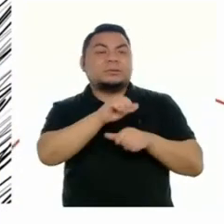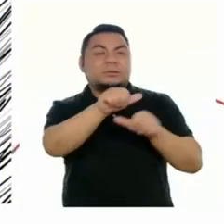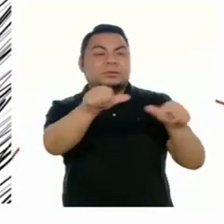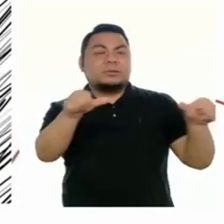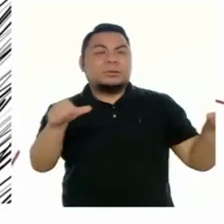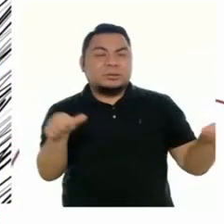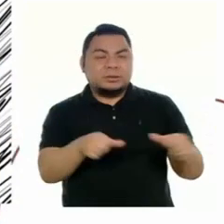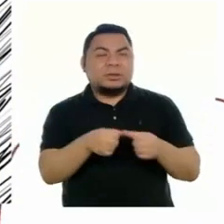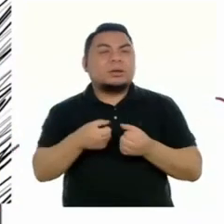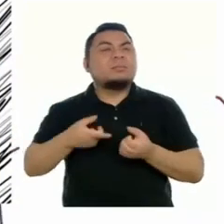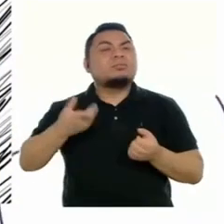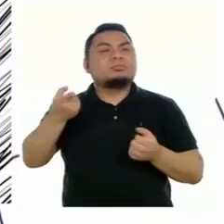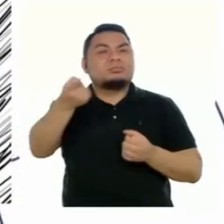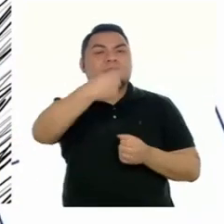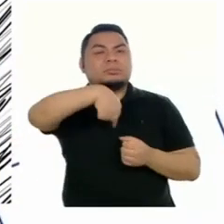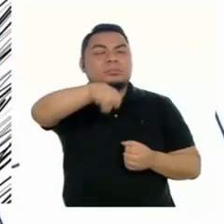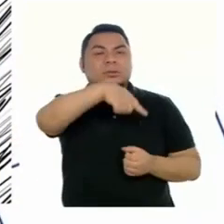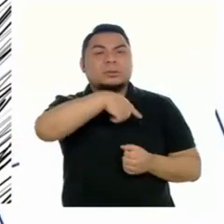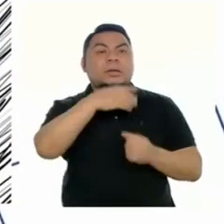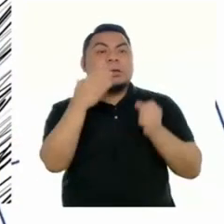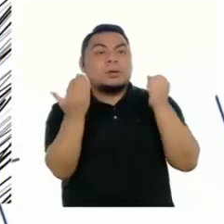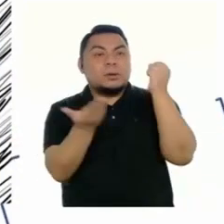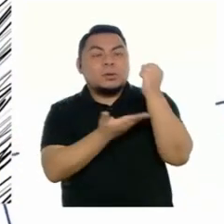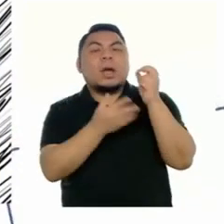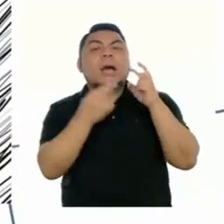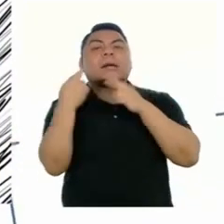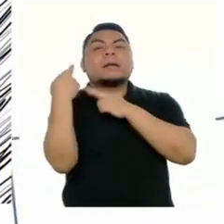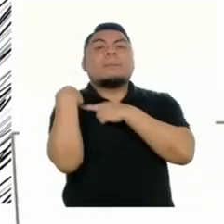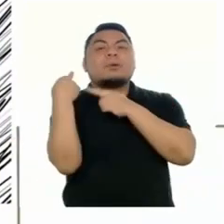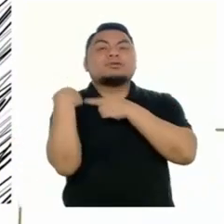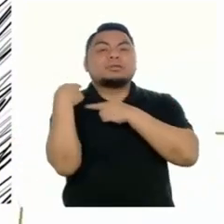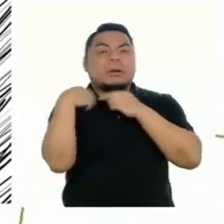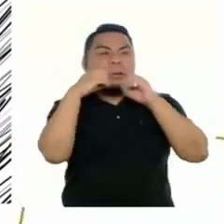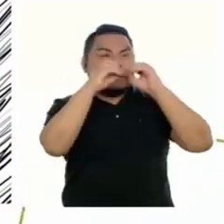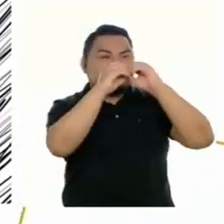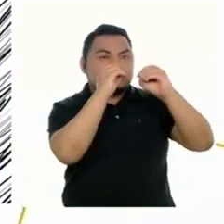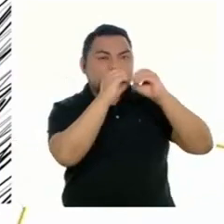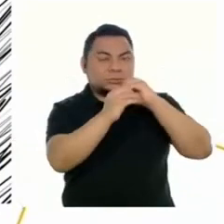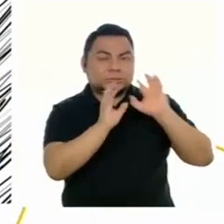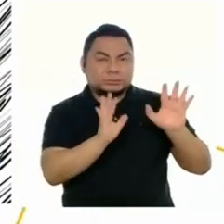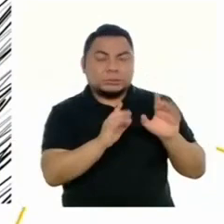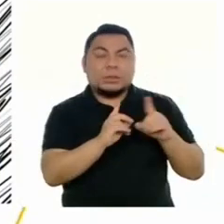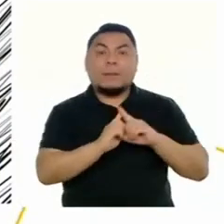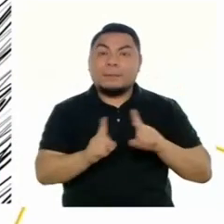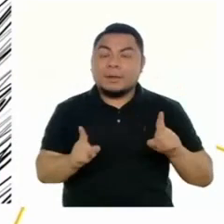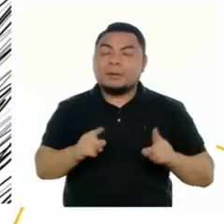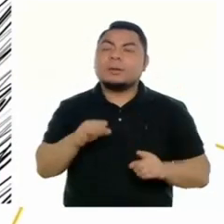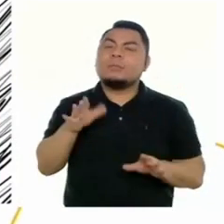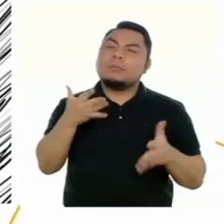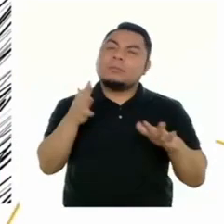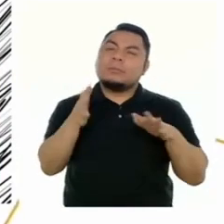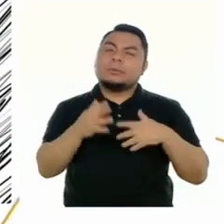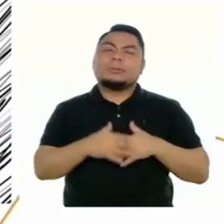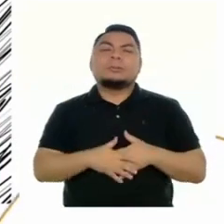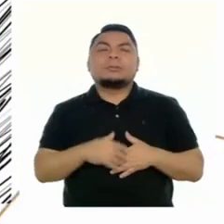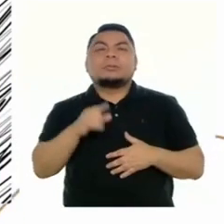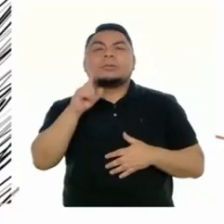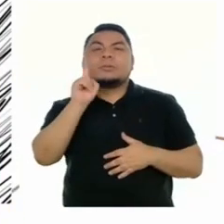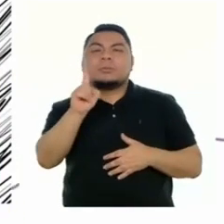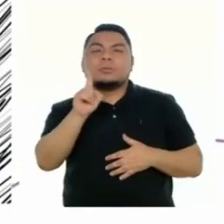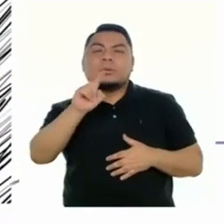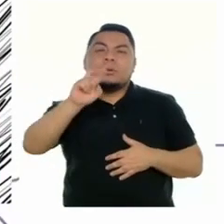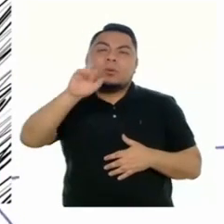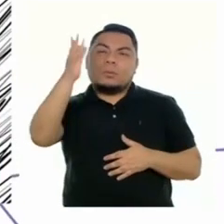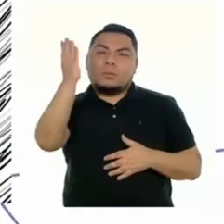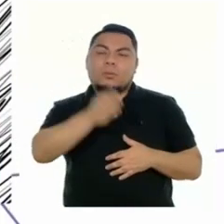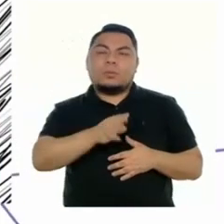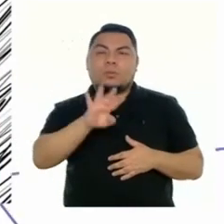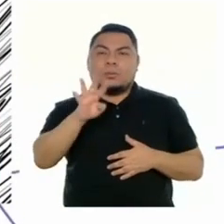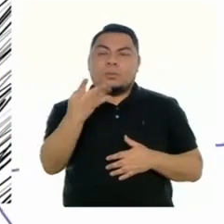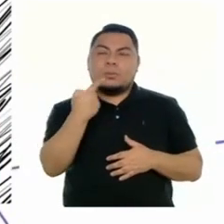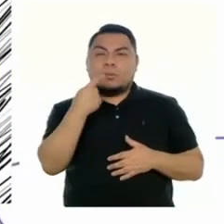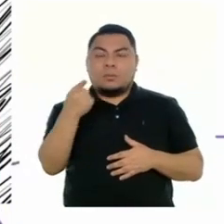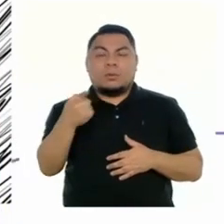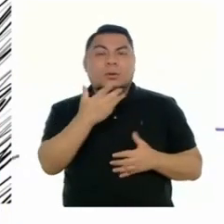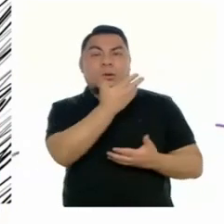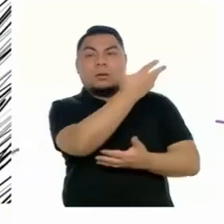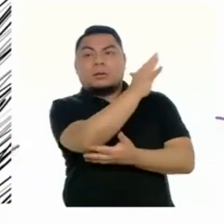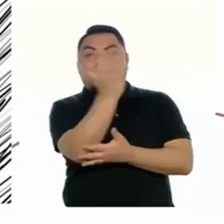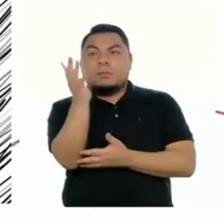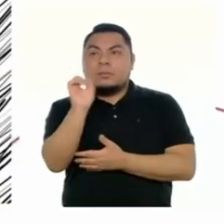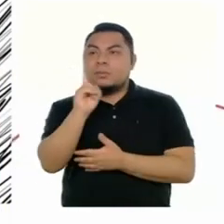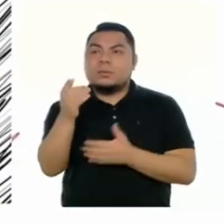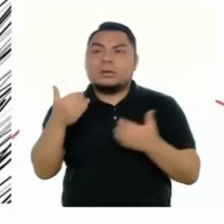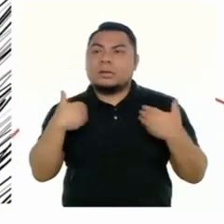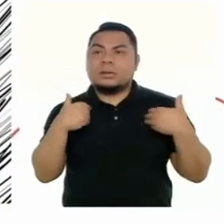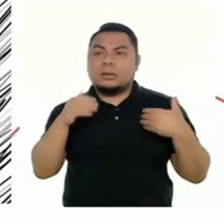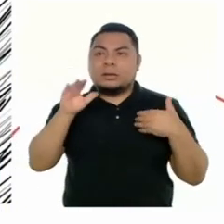concesiones forestales para el uso responsable de los bosques. Sin embargo, aproximadamente una cuarta parte del total de bosques